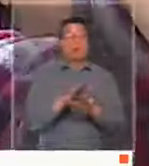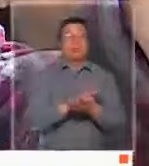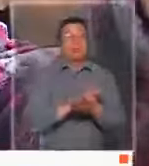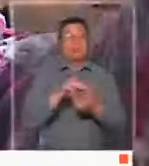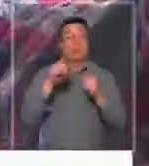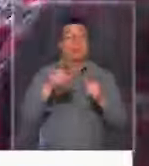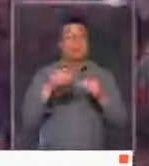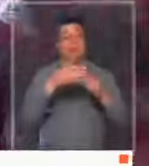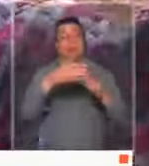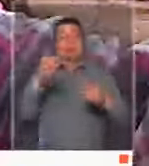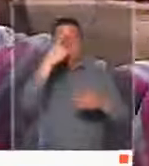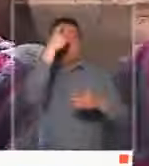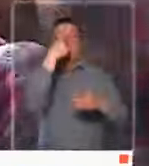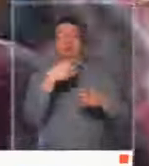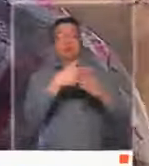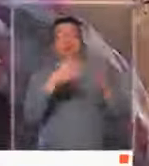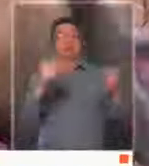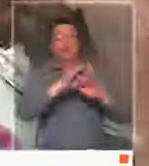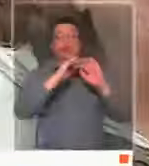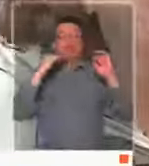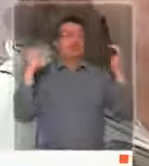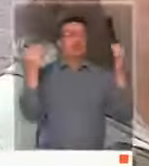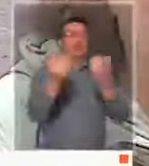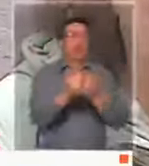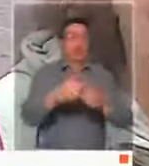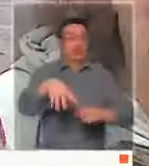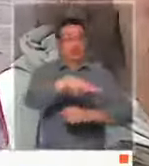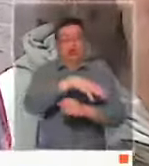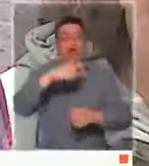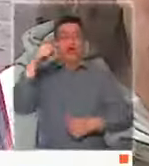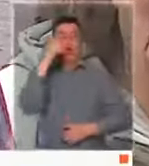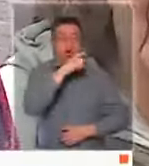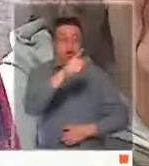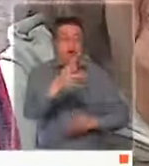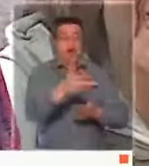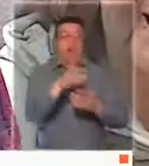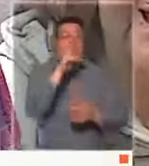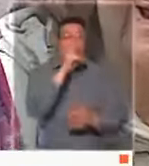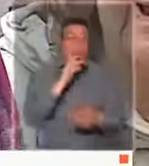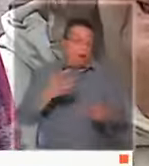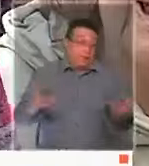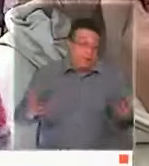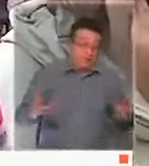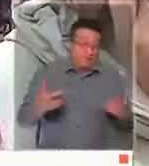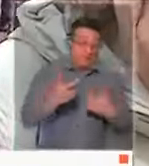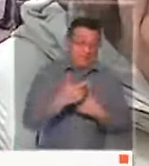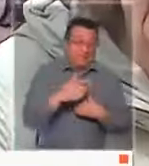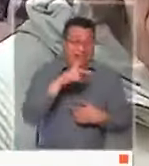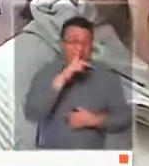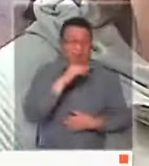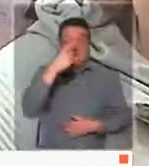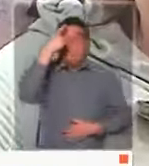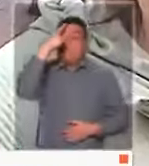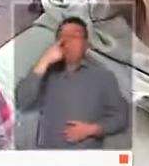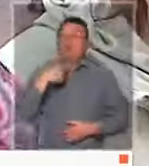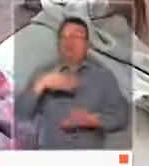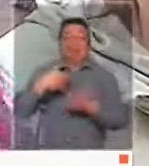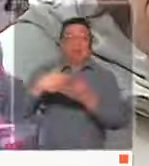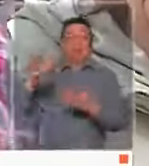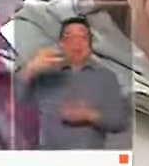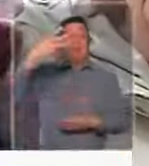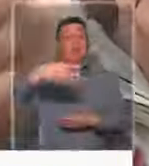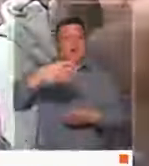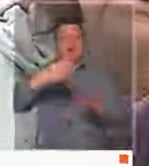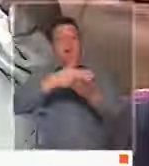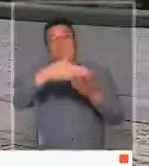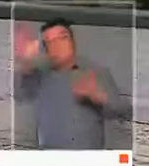Sacamos lo que es el museo y aquí ponemos todo lo que es barrio rojo. ¿Ah? Sí, sacamos el museo, la municipalidad, la